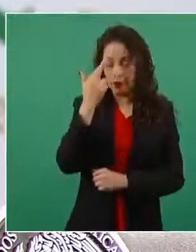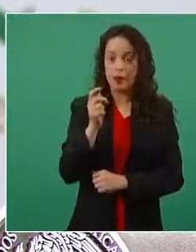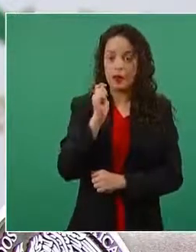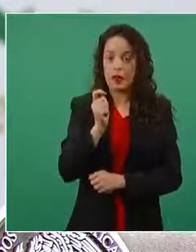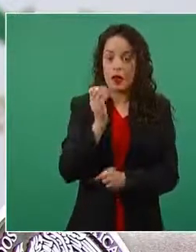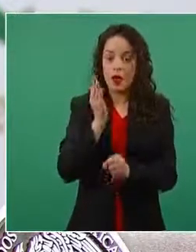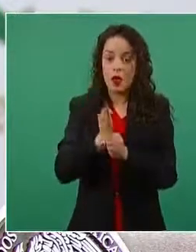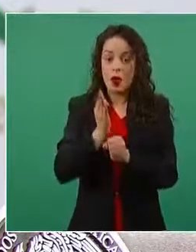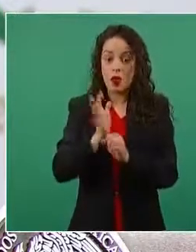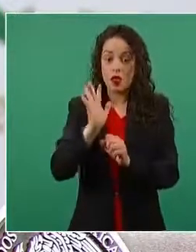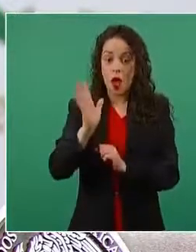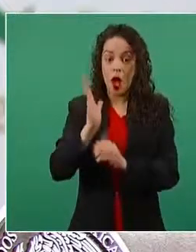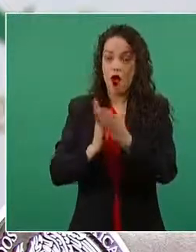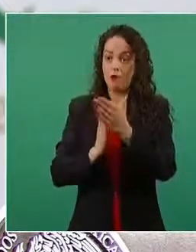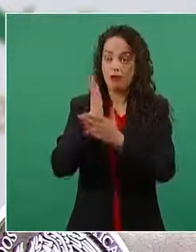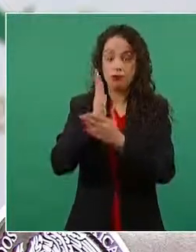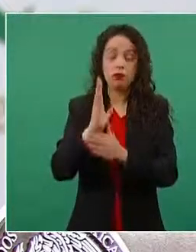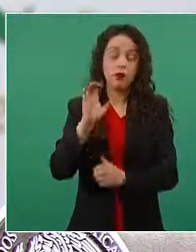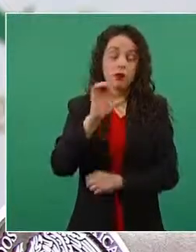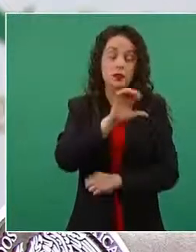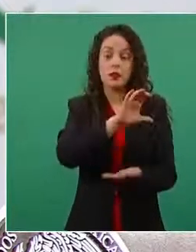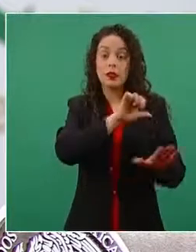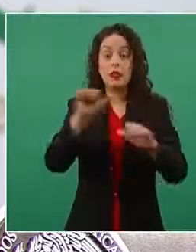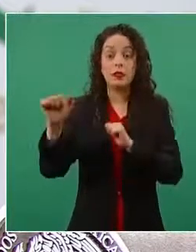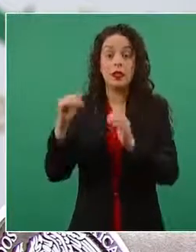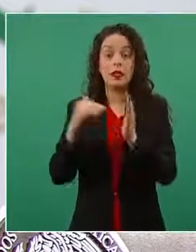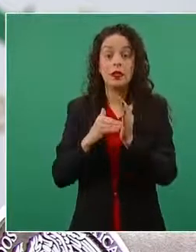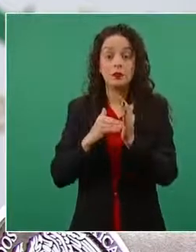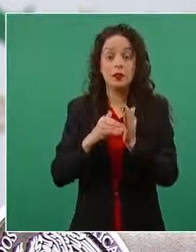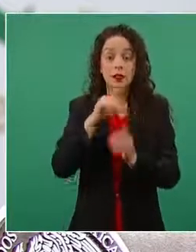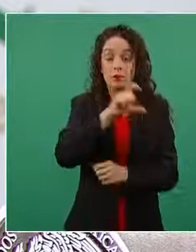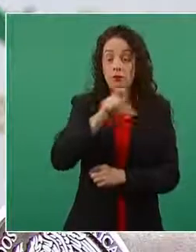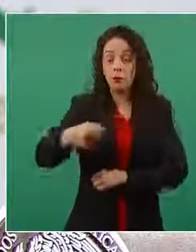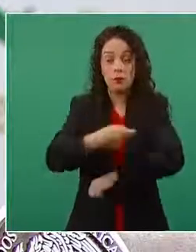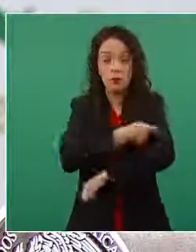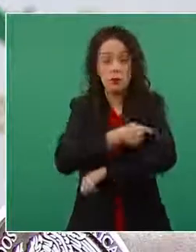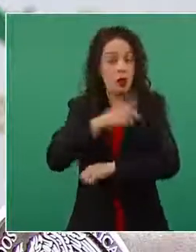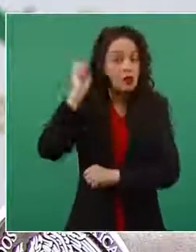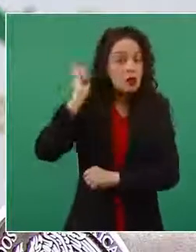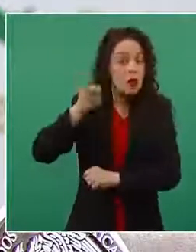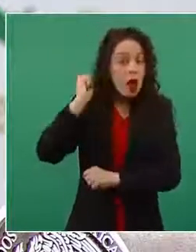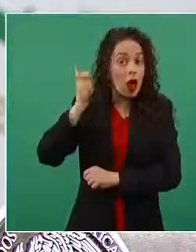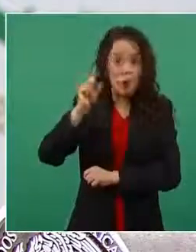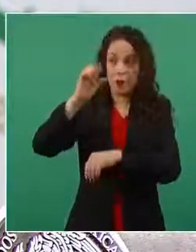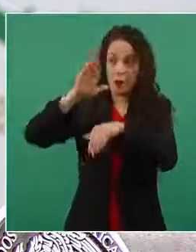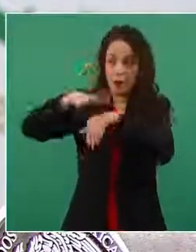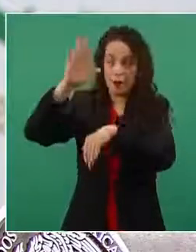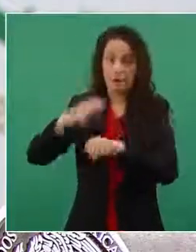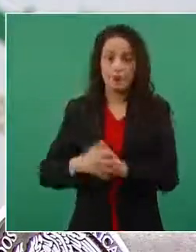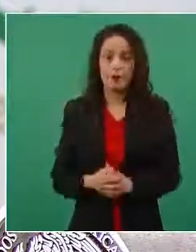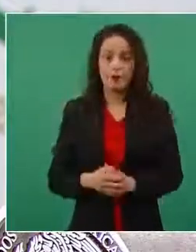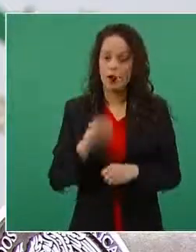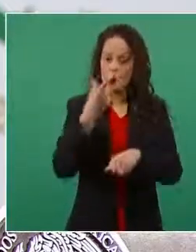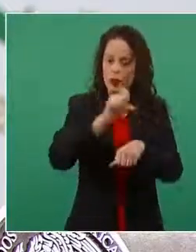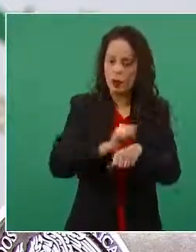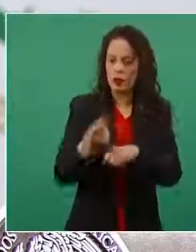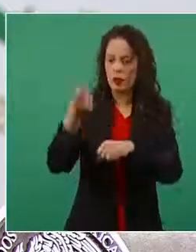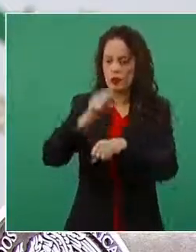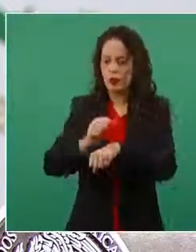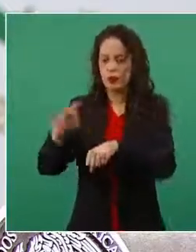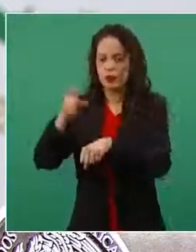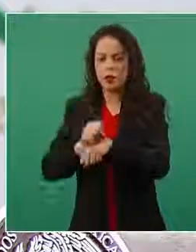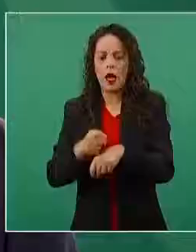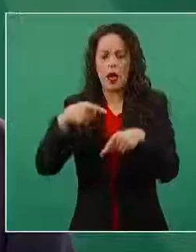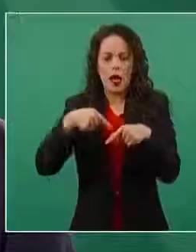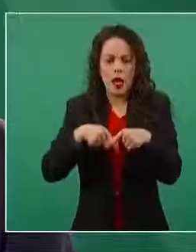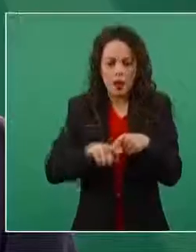máximo de vacunación, más de 600,000 dosis diarias, y que en cada bloque semanal empezamos con una cantidad